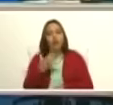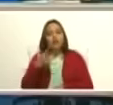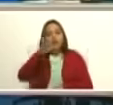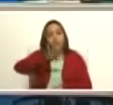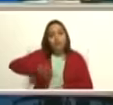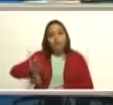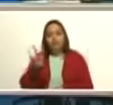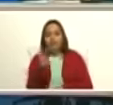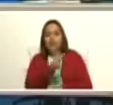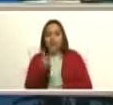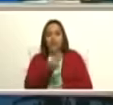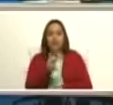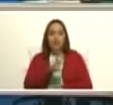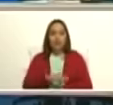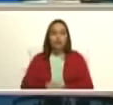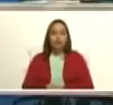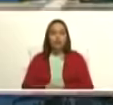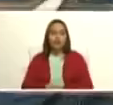Venezuela.